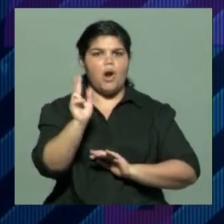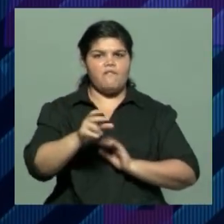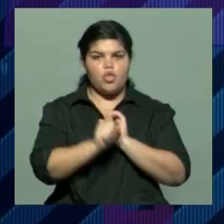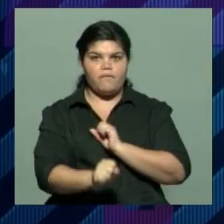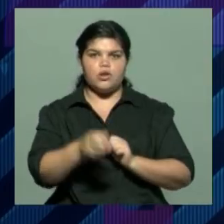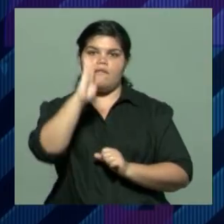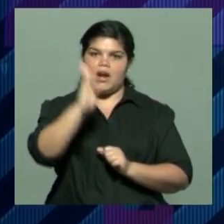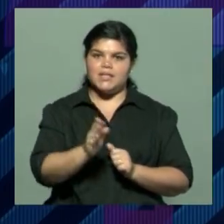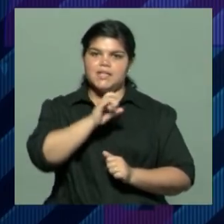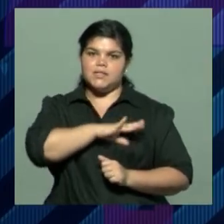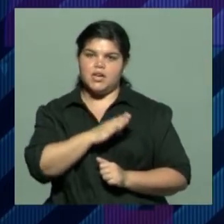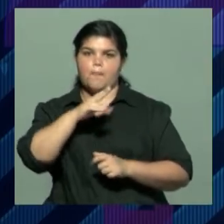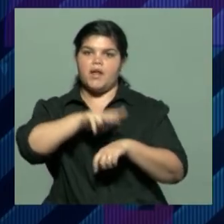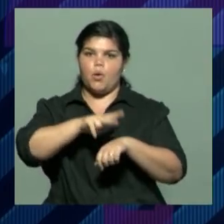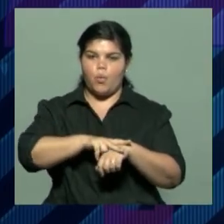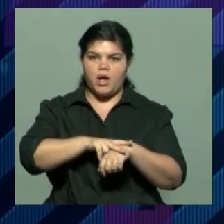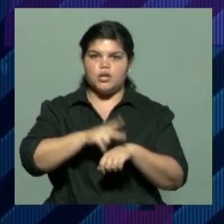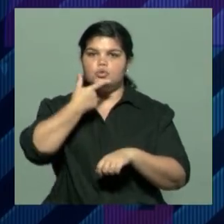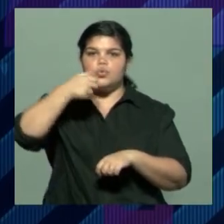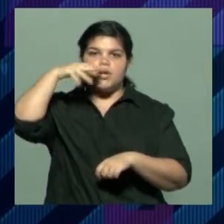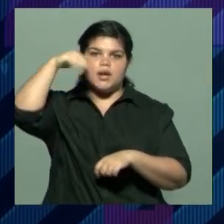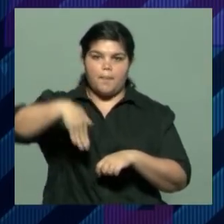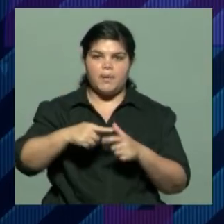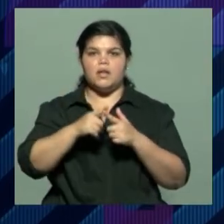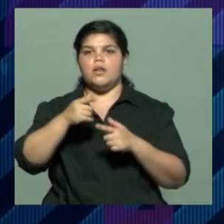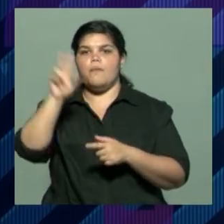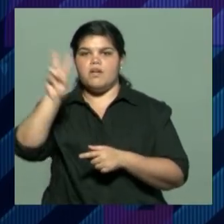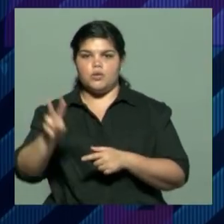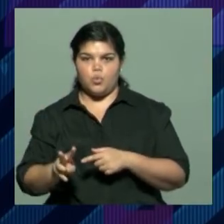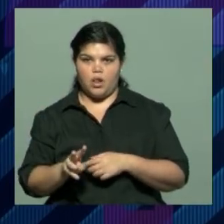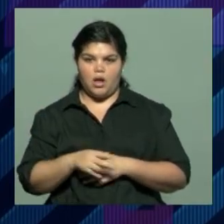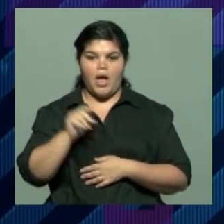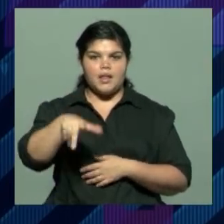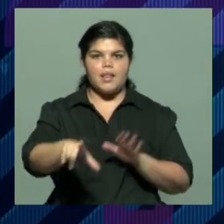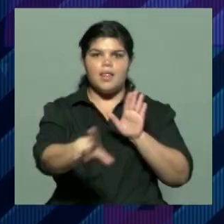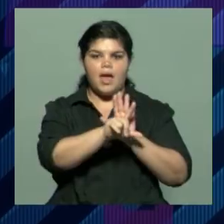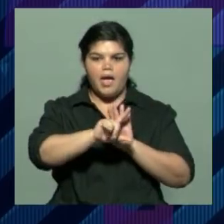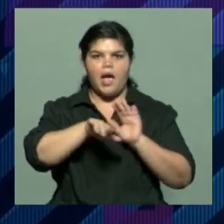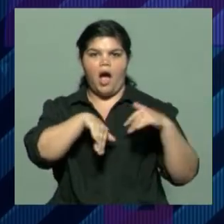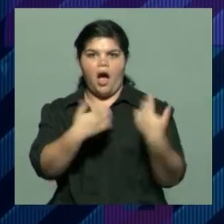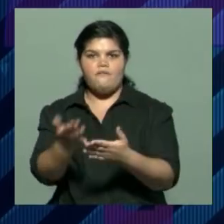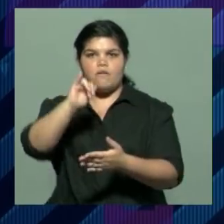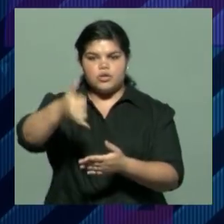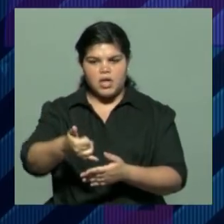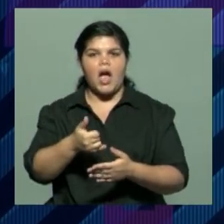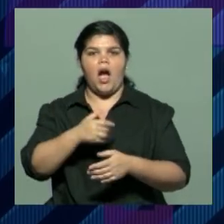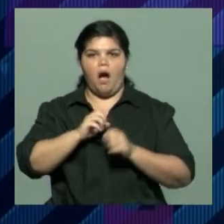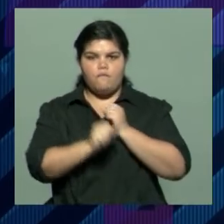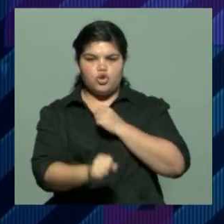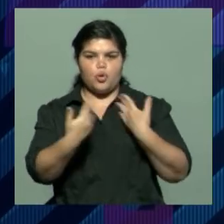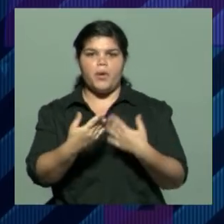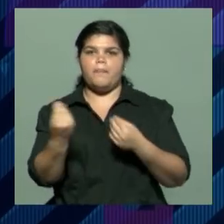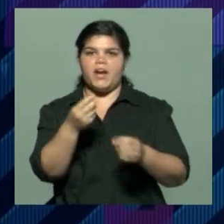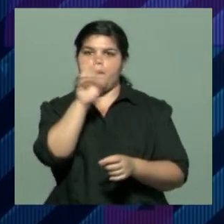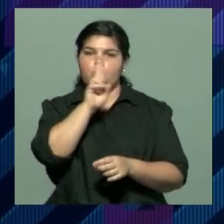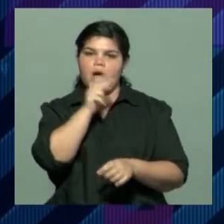son Brasil, Chile, Paraguay, Surinam y Venezuela. Los países con leyes que permiten el aborto para preservar la salud de